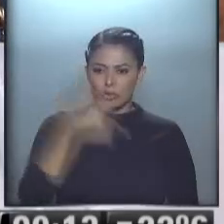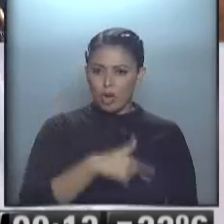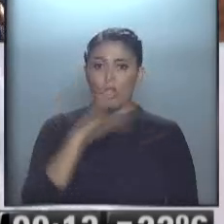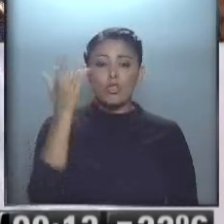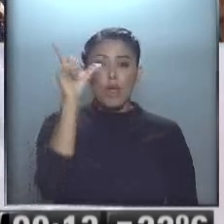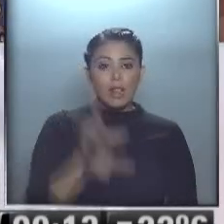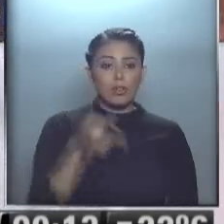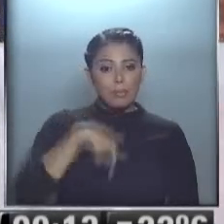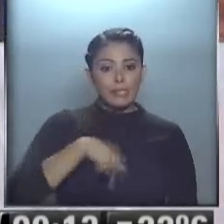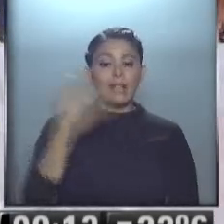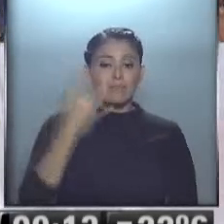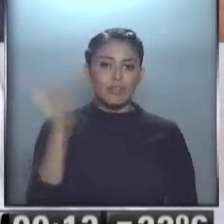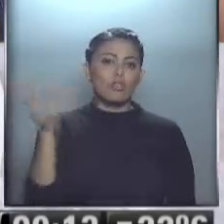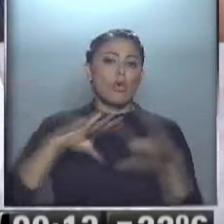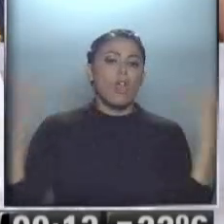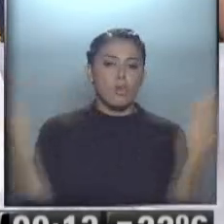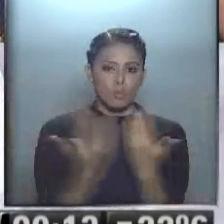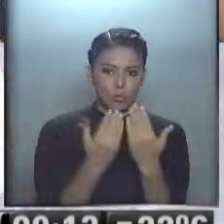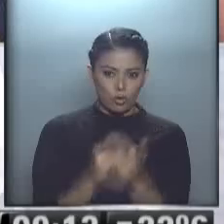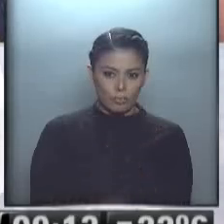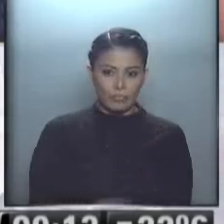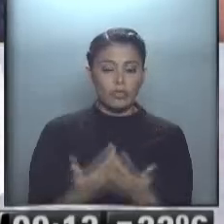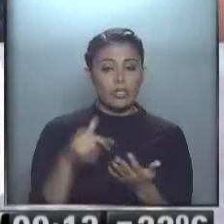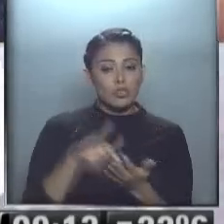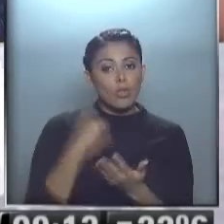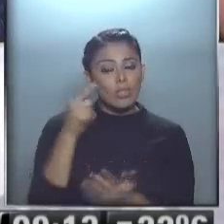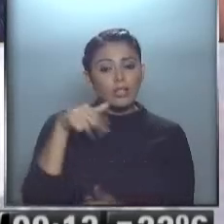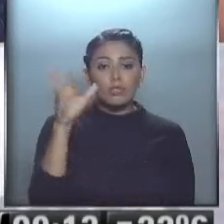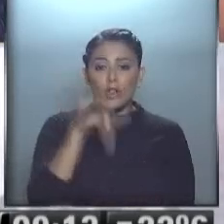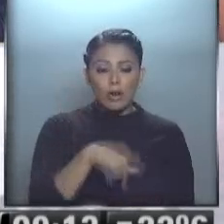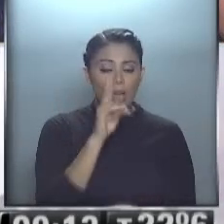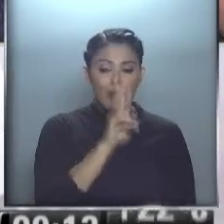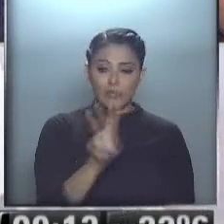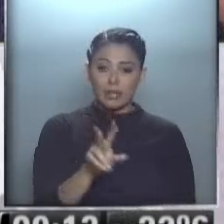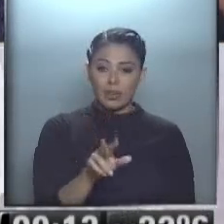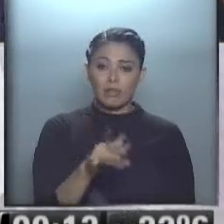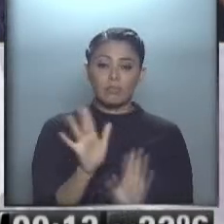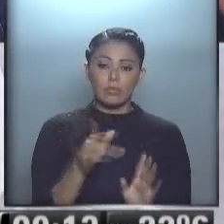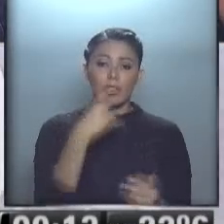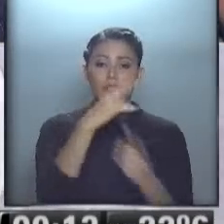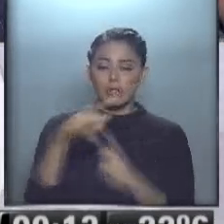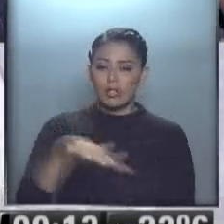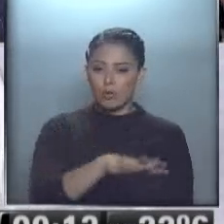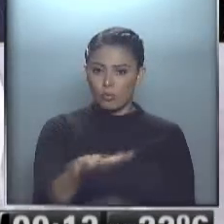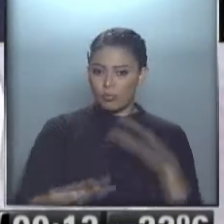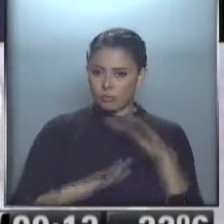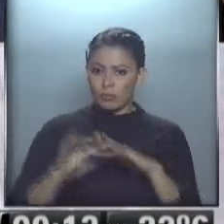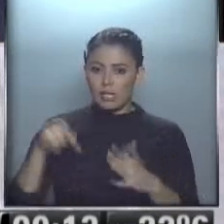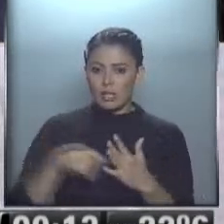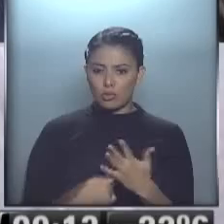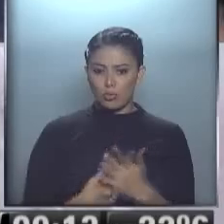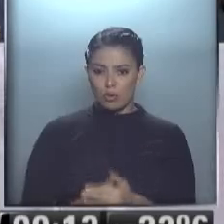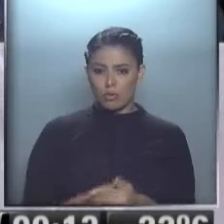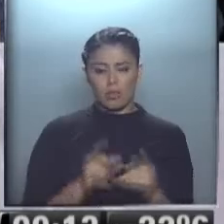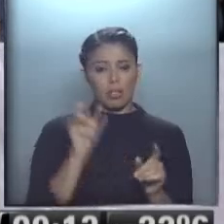todo latinoamérica sino absolutamente en todo el mundo la Caracas que vemos cotidianamente por lo menos en los puntos centrales es una caraca que